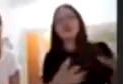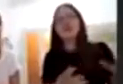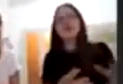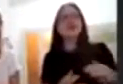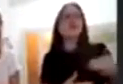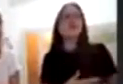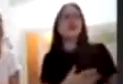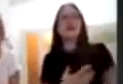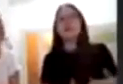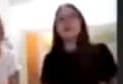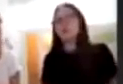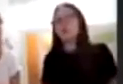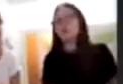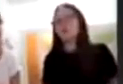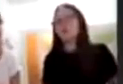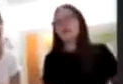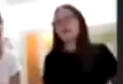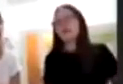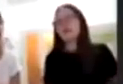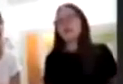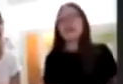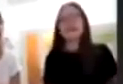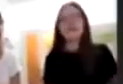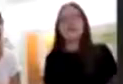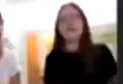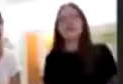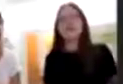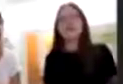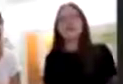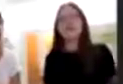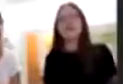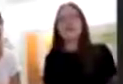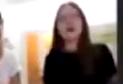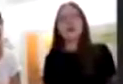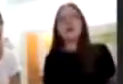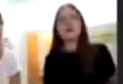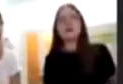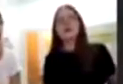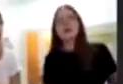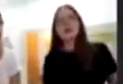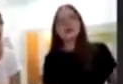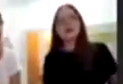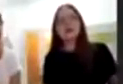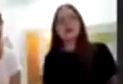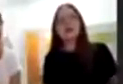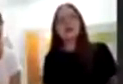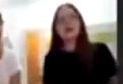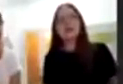cuando ingresamos a la ciudad y la recorremos, hay mucha falta de vegetación, de árboles,